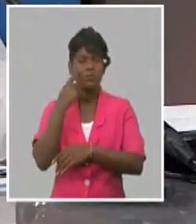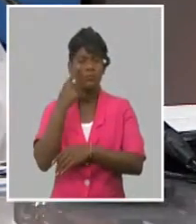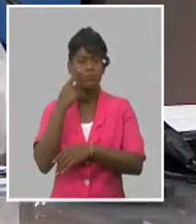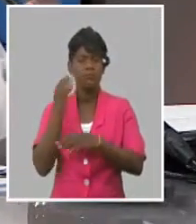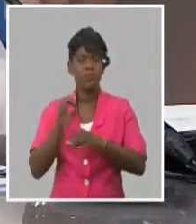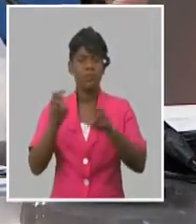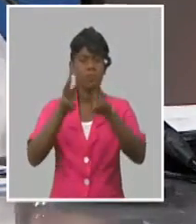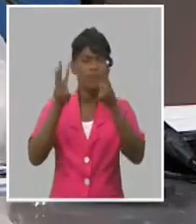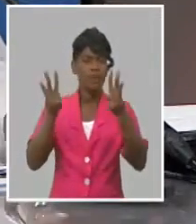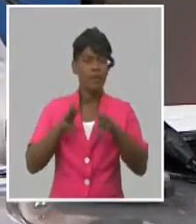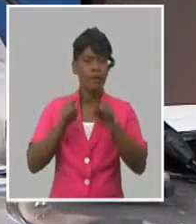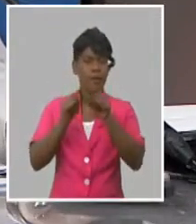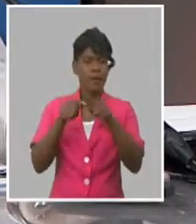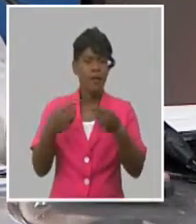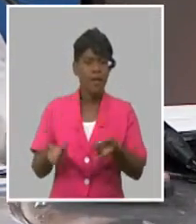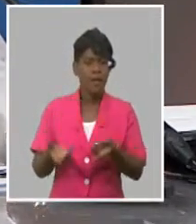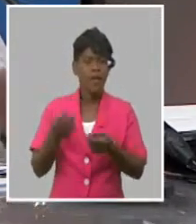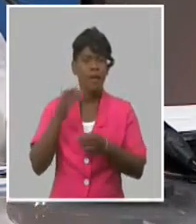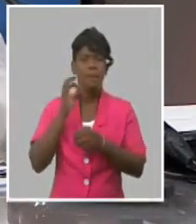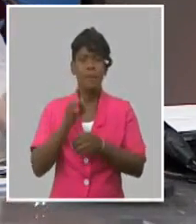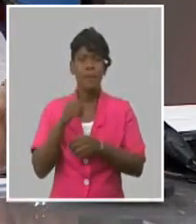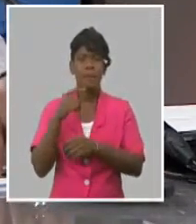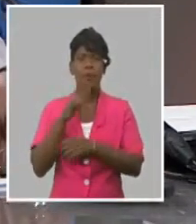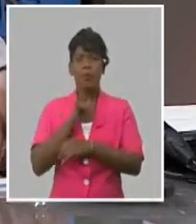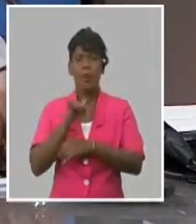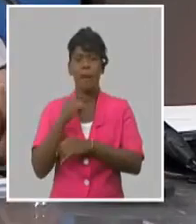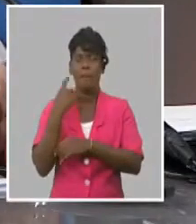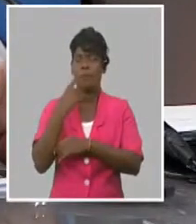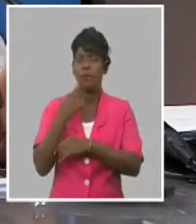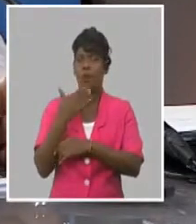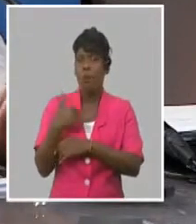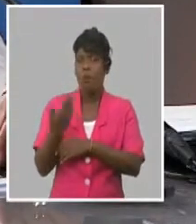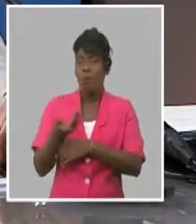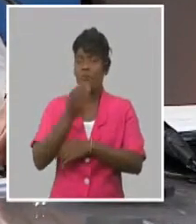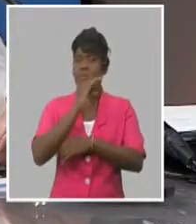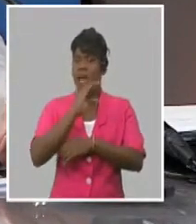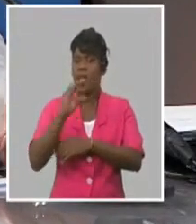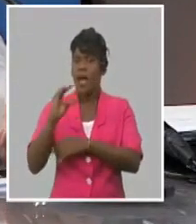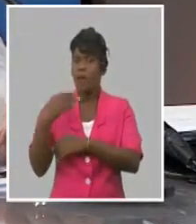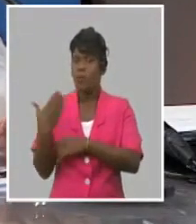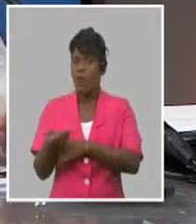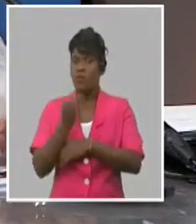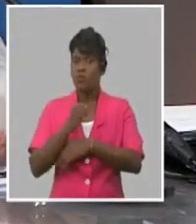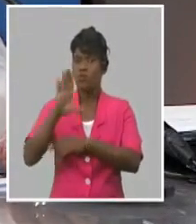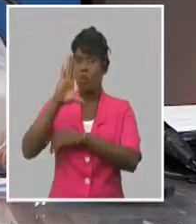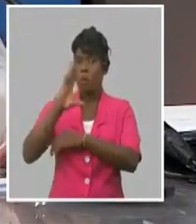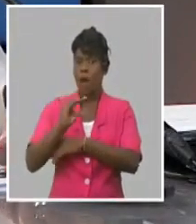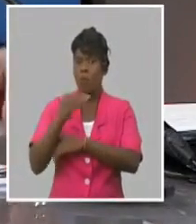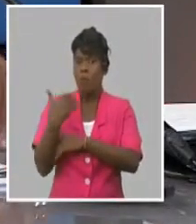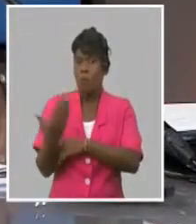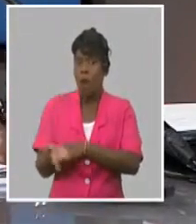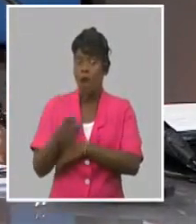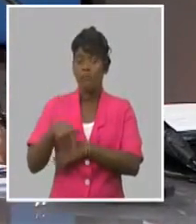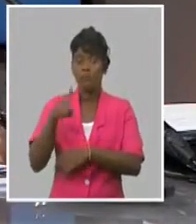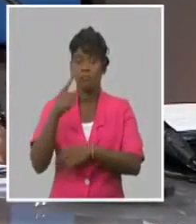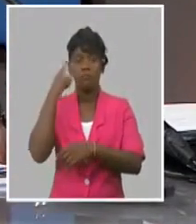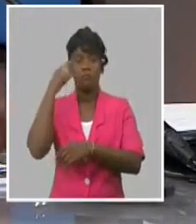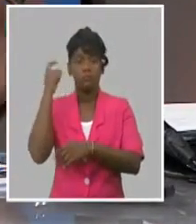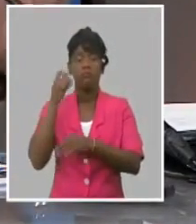haber hiperinflación, qué va a pasar con el salario, todas esas preocupaciones las conocemos, y entonces lo que yo te propongo